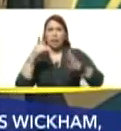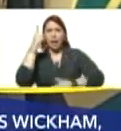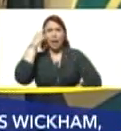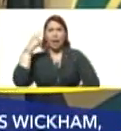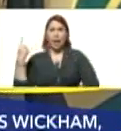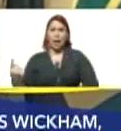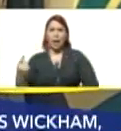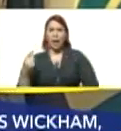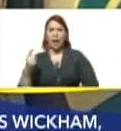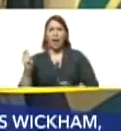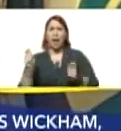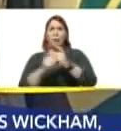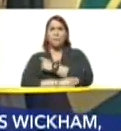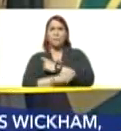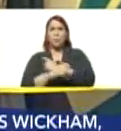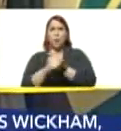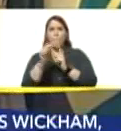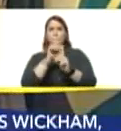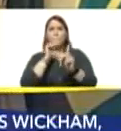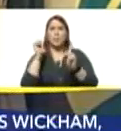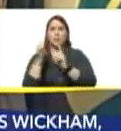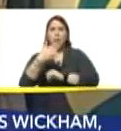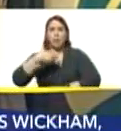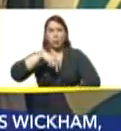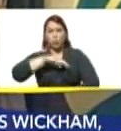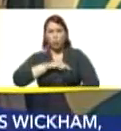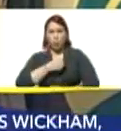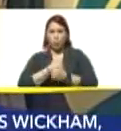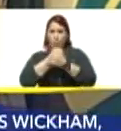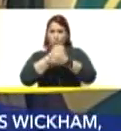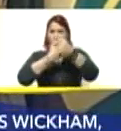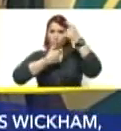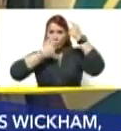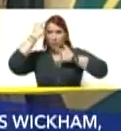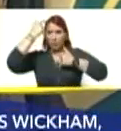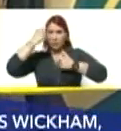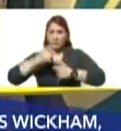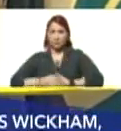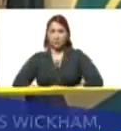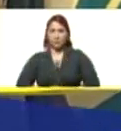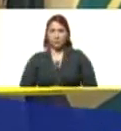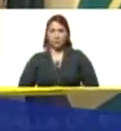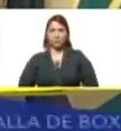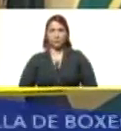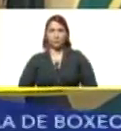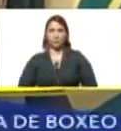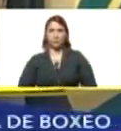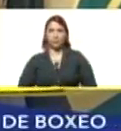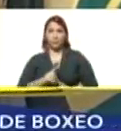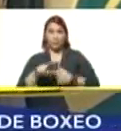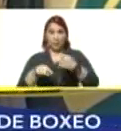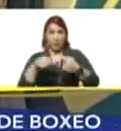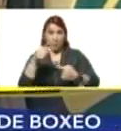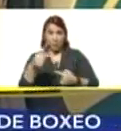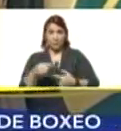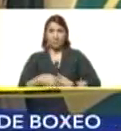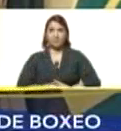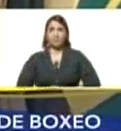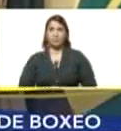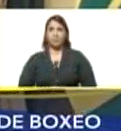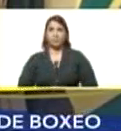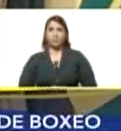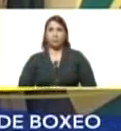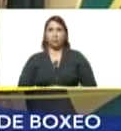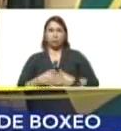cambio de paisaje de nuestro amado comandante Hugo Chávez. Y luego vino esta